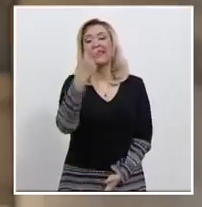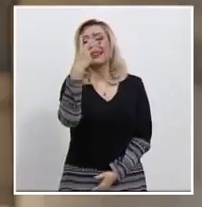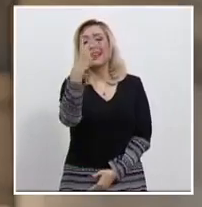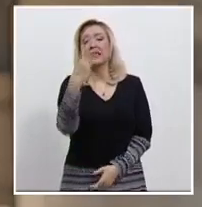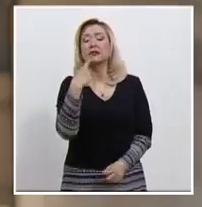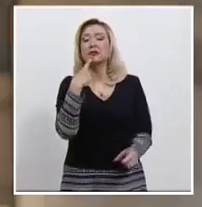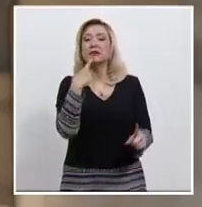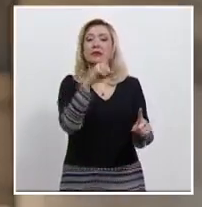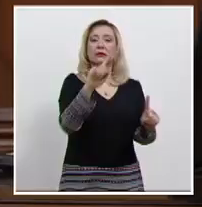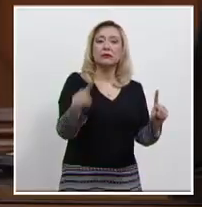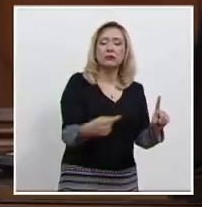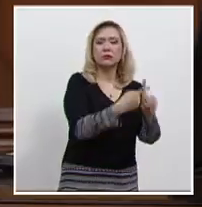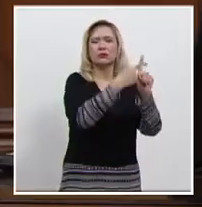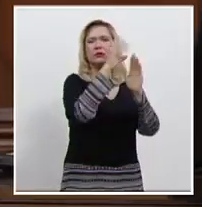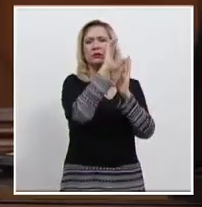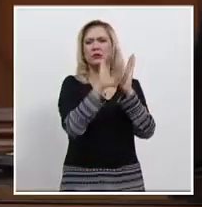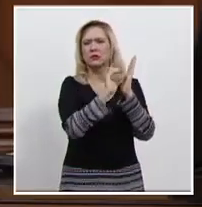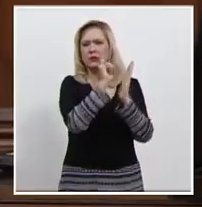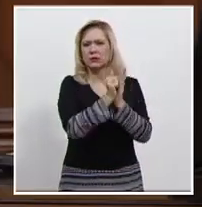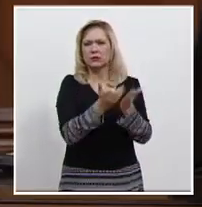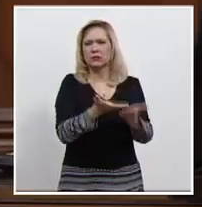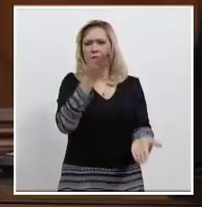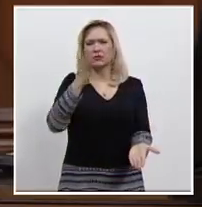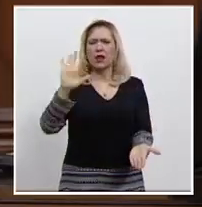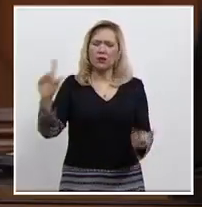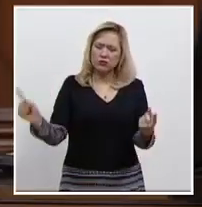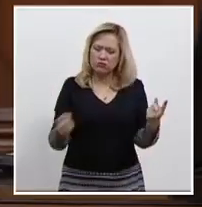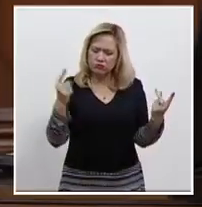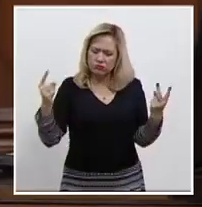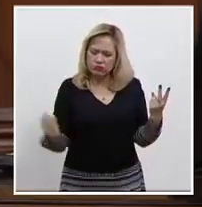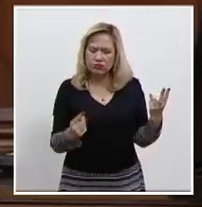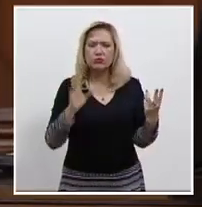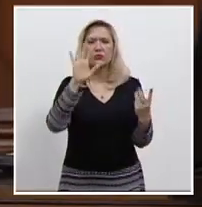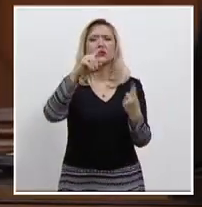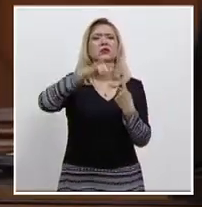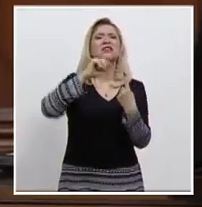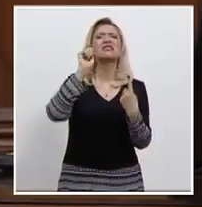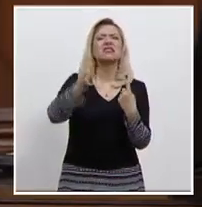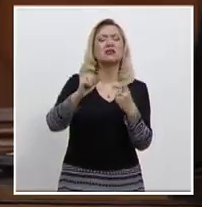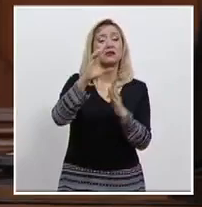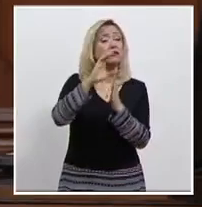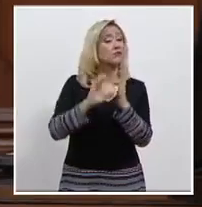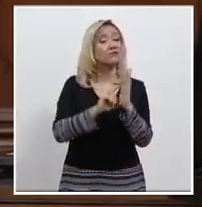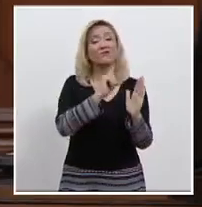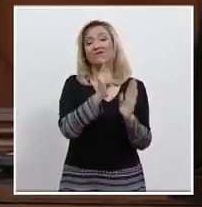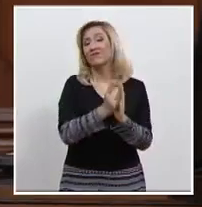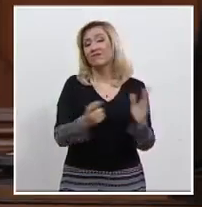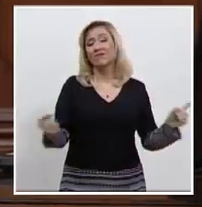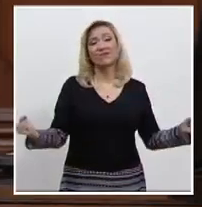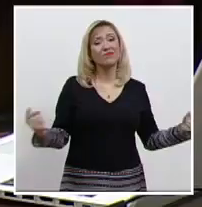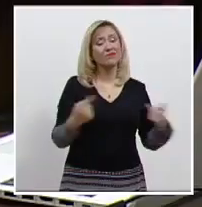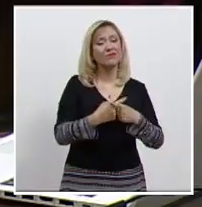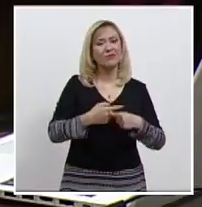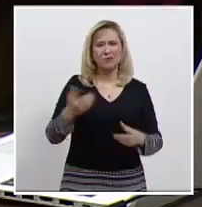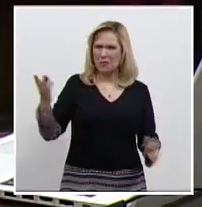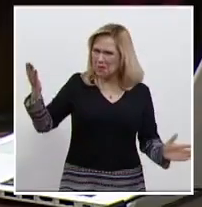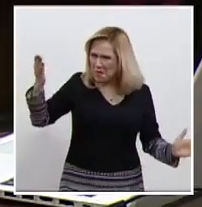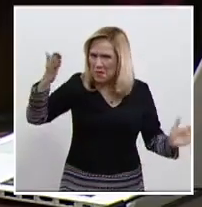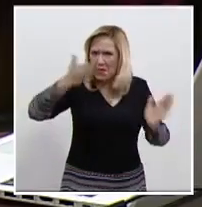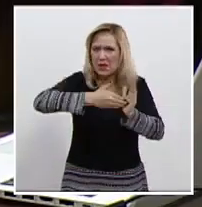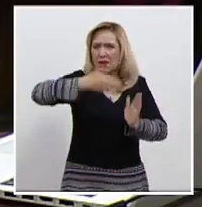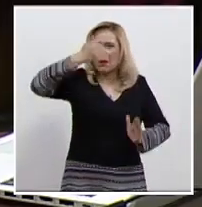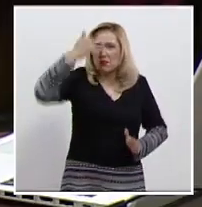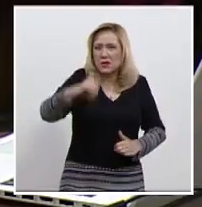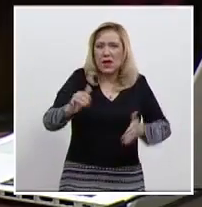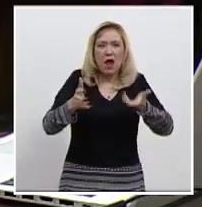acciones de inconstitucionalidad. En la primera de ellas, el Pleno declaró inconstitucionales las disposiciones que imponían multas por mendigar en